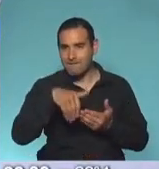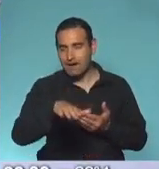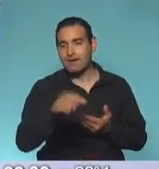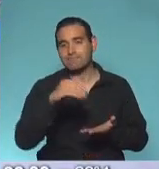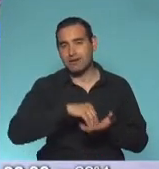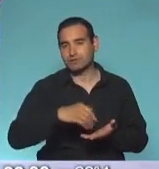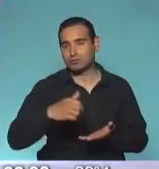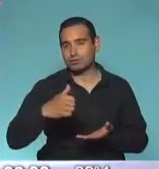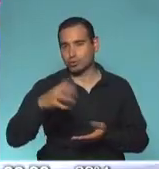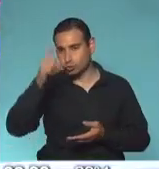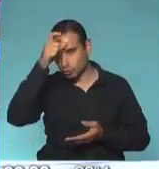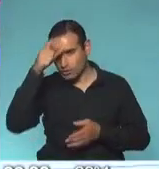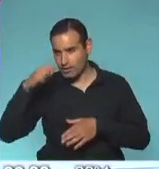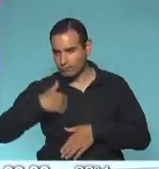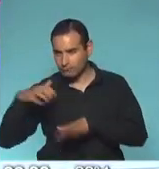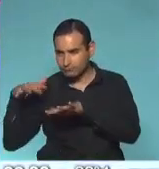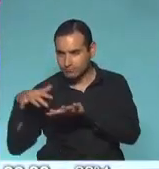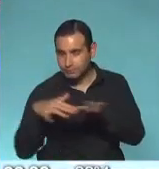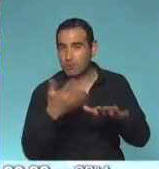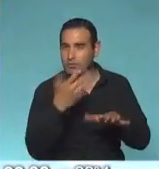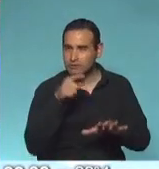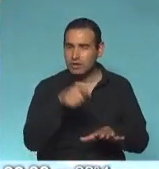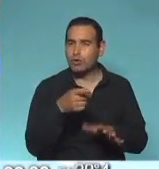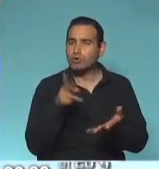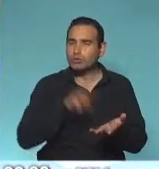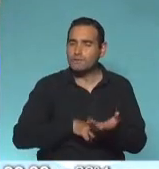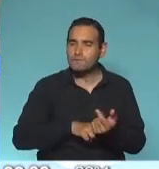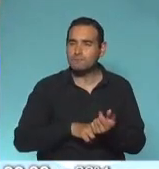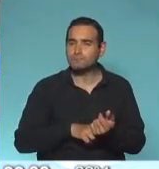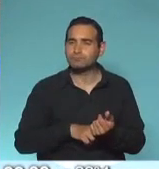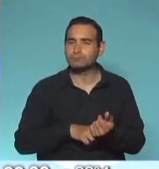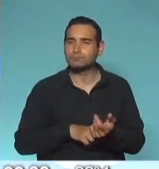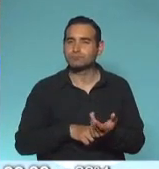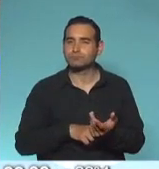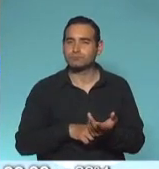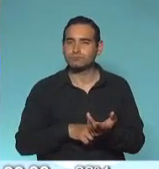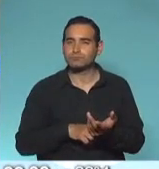de los turcos es que se liberen y vuelvan al ruedo los